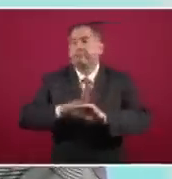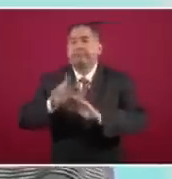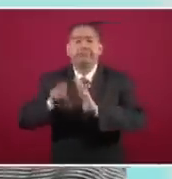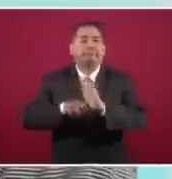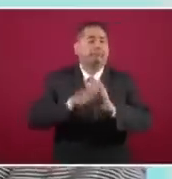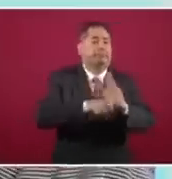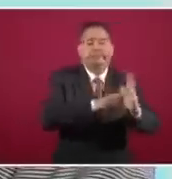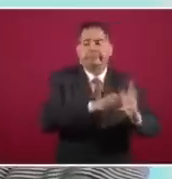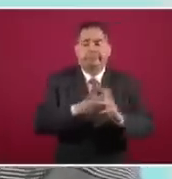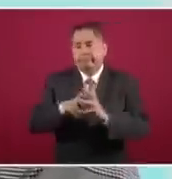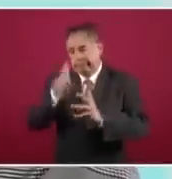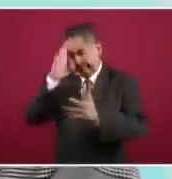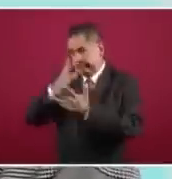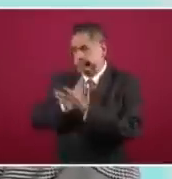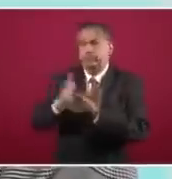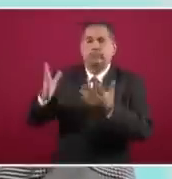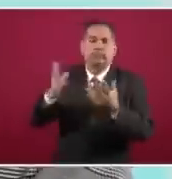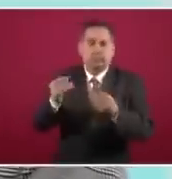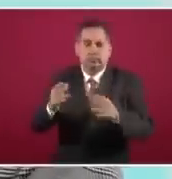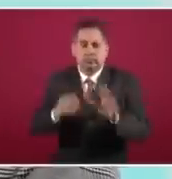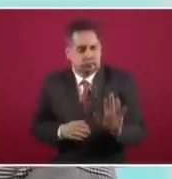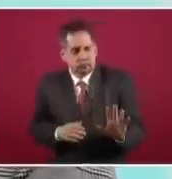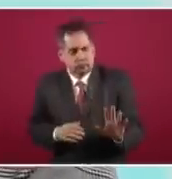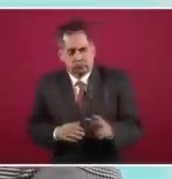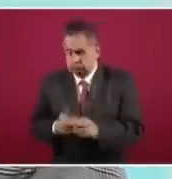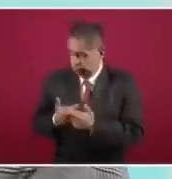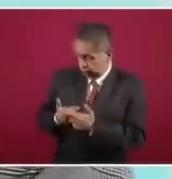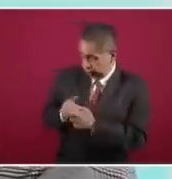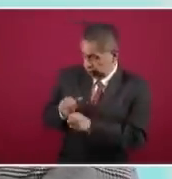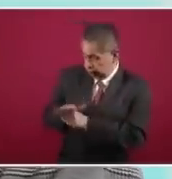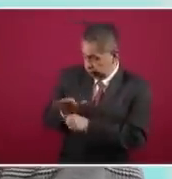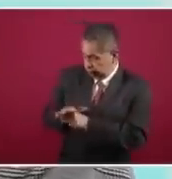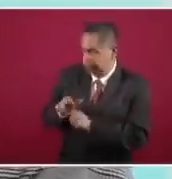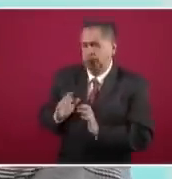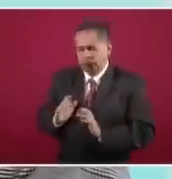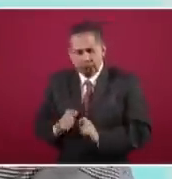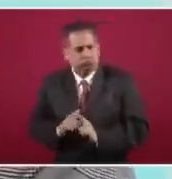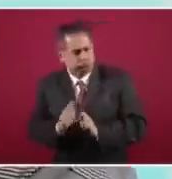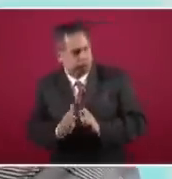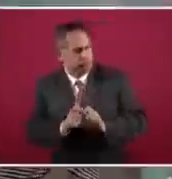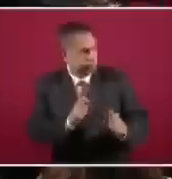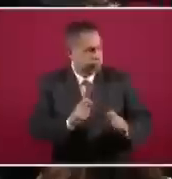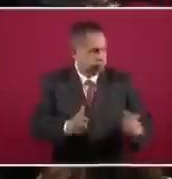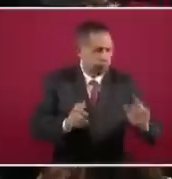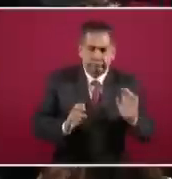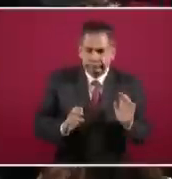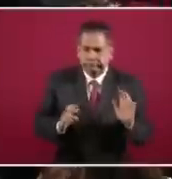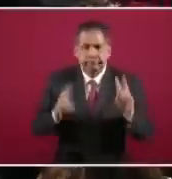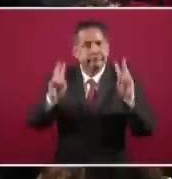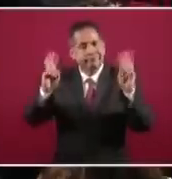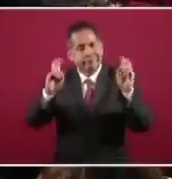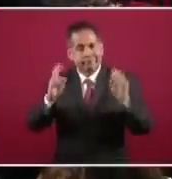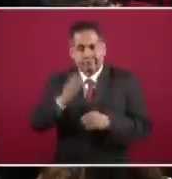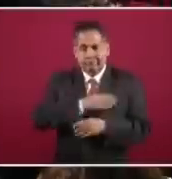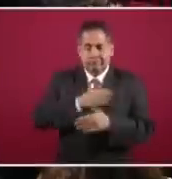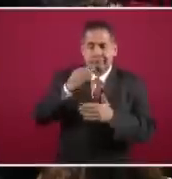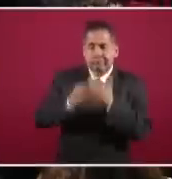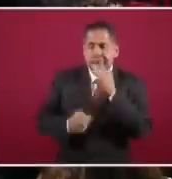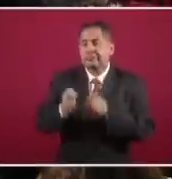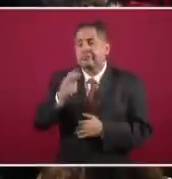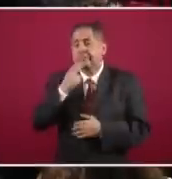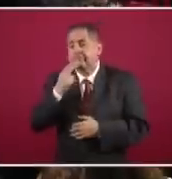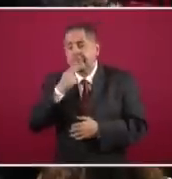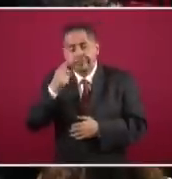de los propios recursos de uno, y que el Buen Fin en realidad tendría que servir para hacer